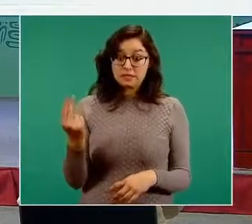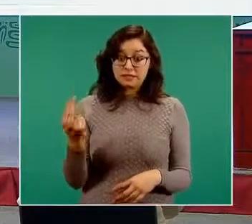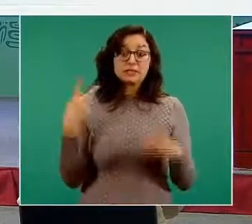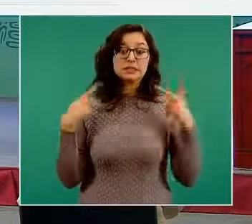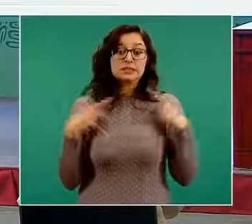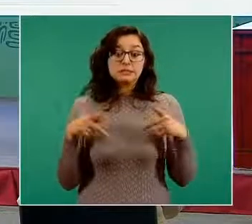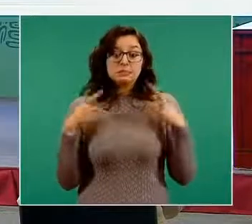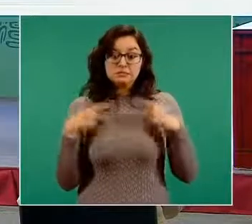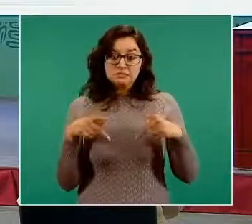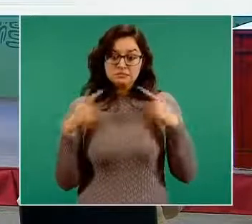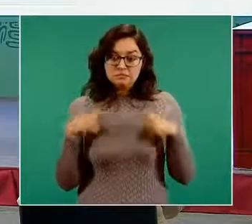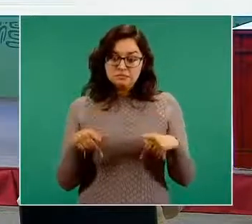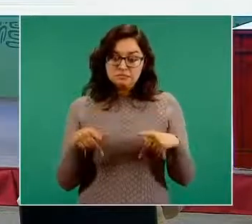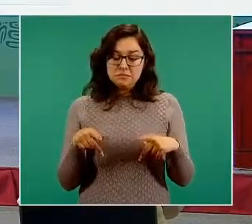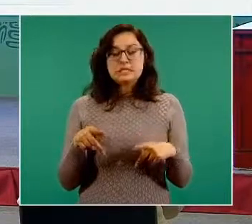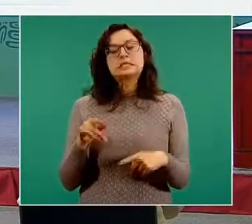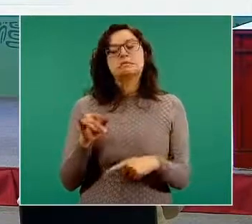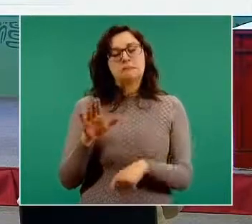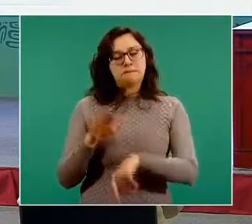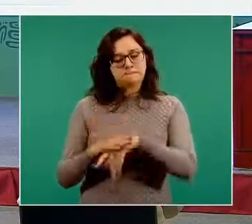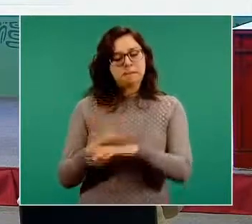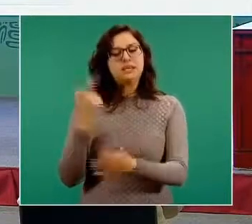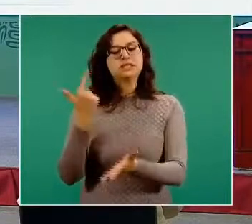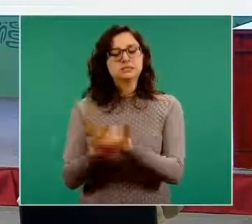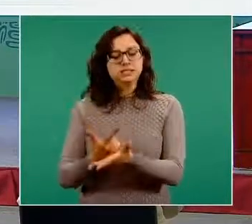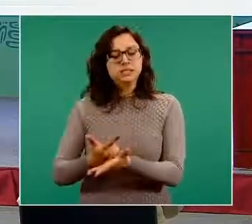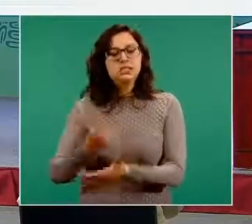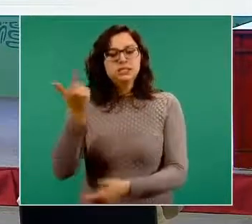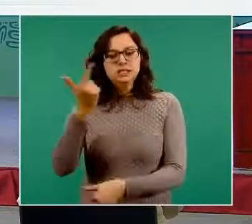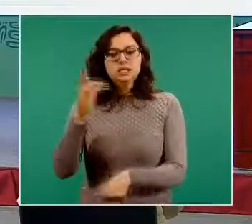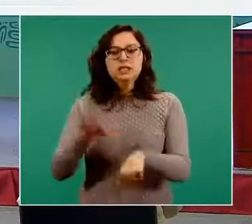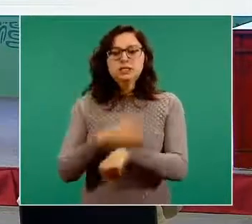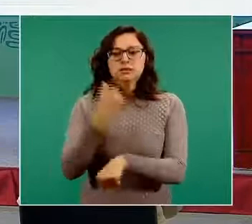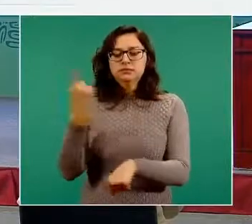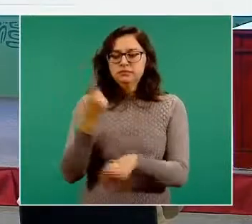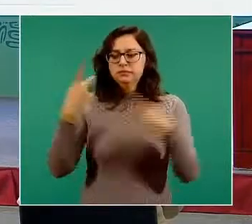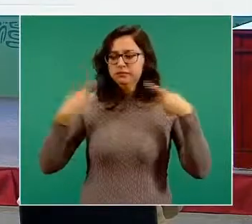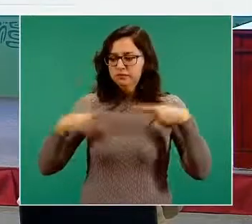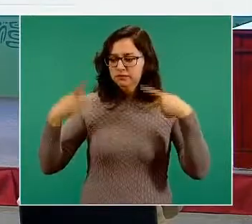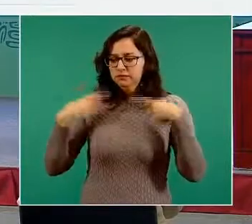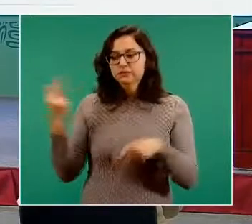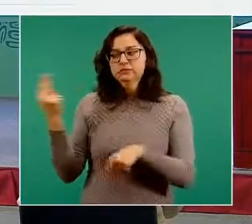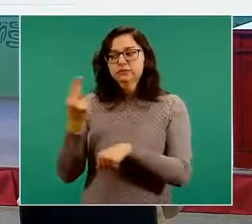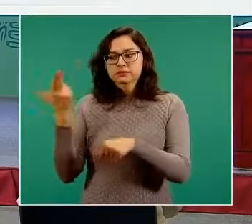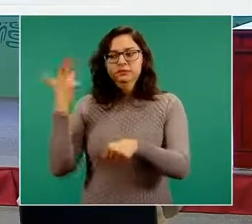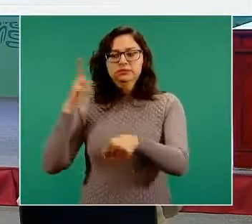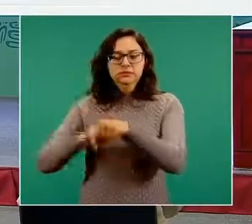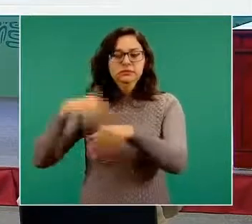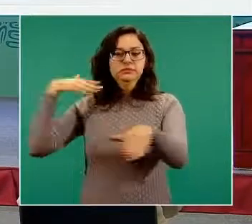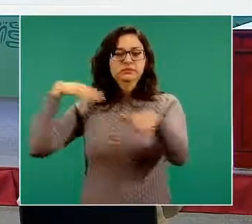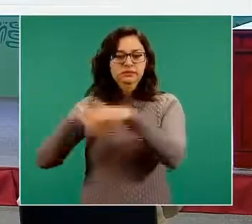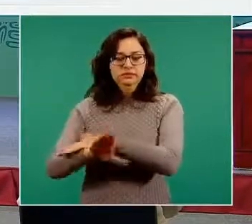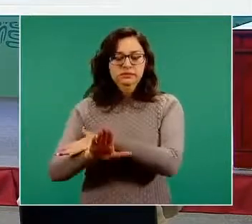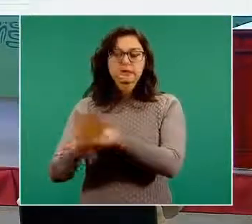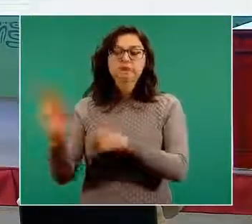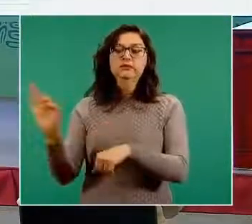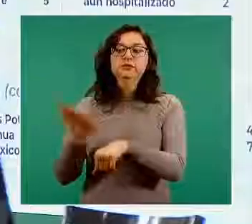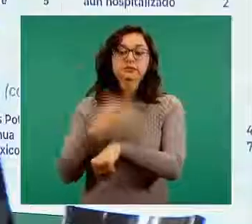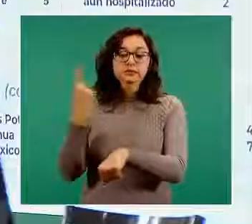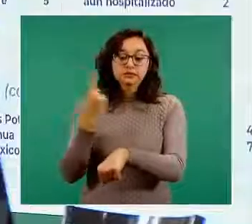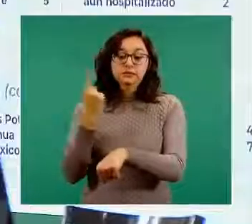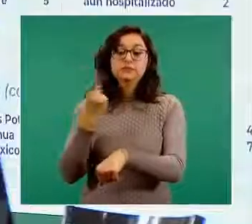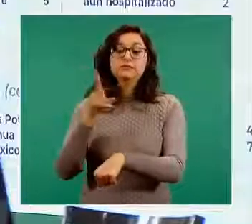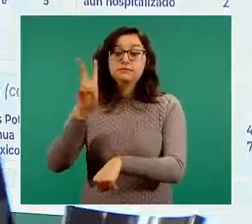eventos, que merecen mayor atención porque incluyen a personas que se requieren hospitalizar porque han presentado alguna